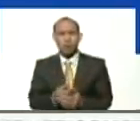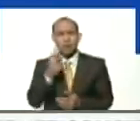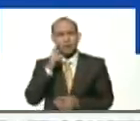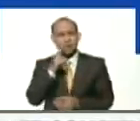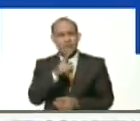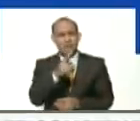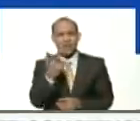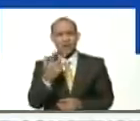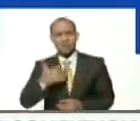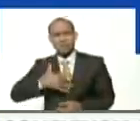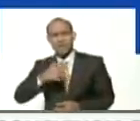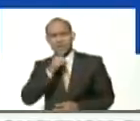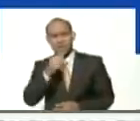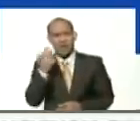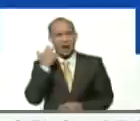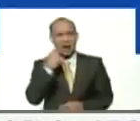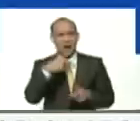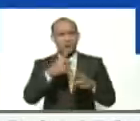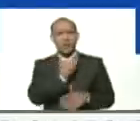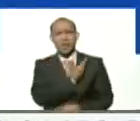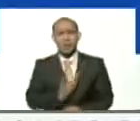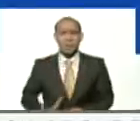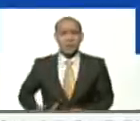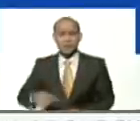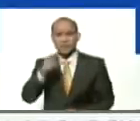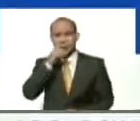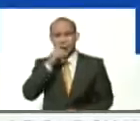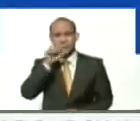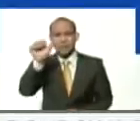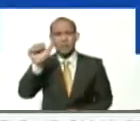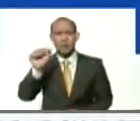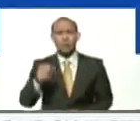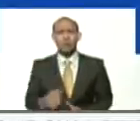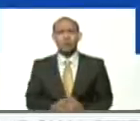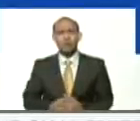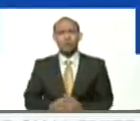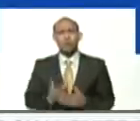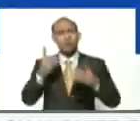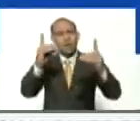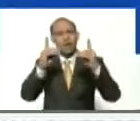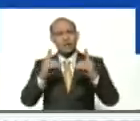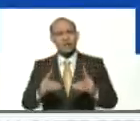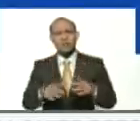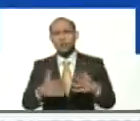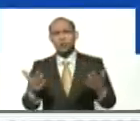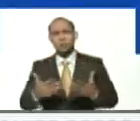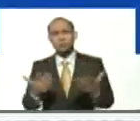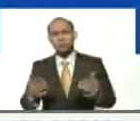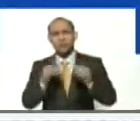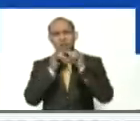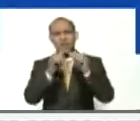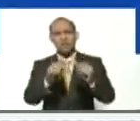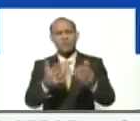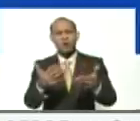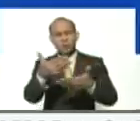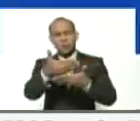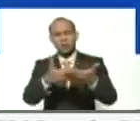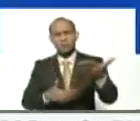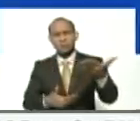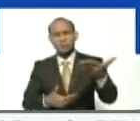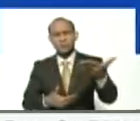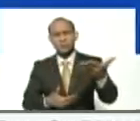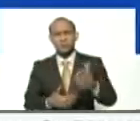vacuna por lo tanto el presidente nicolás maduro ha decidido tomando en cuenta los informes técnicos que presentó